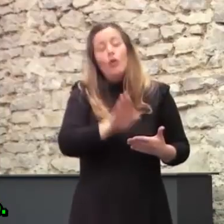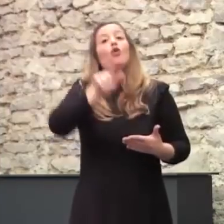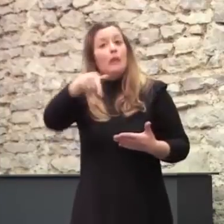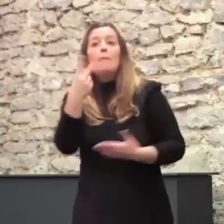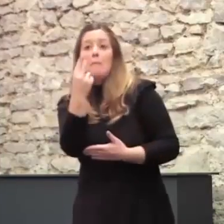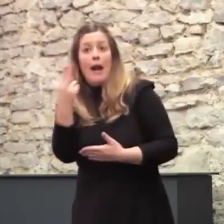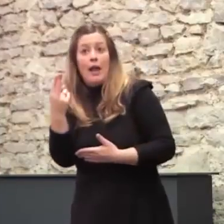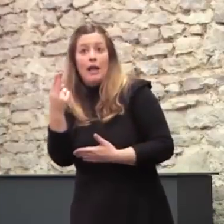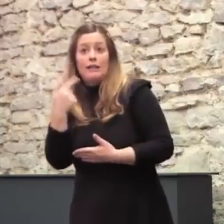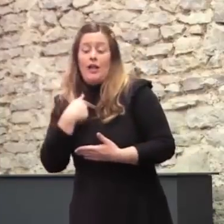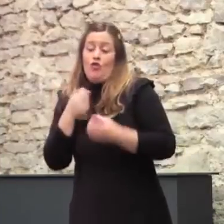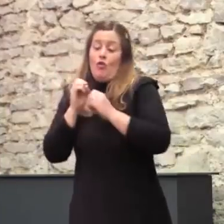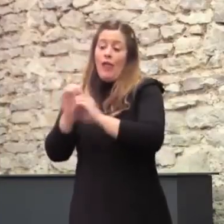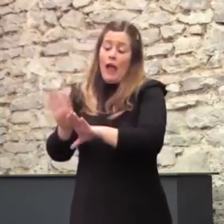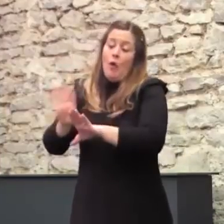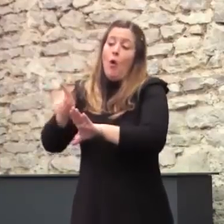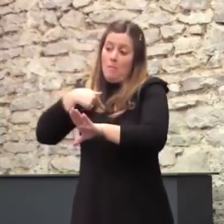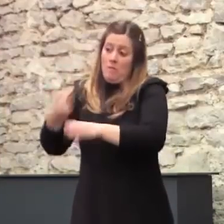dejado.